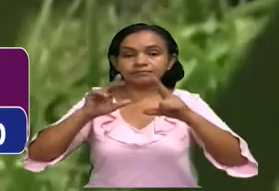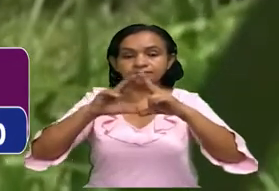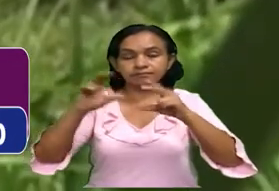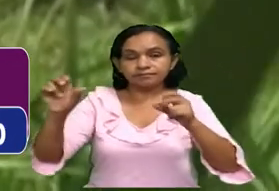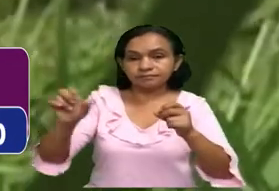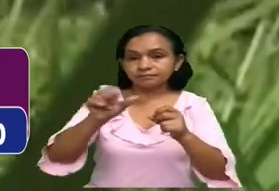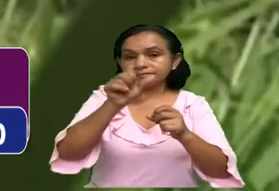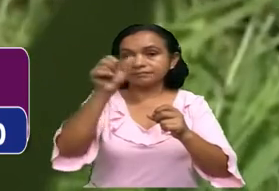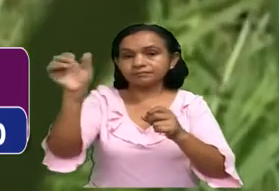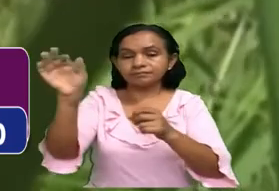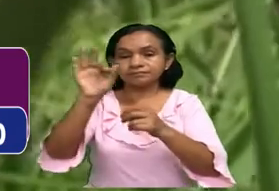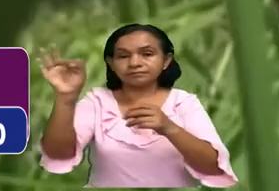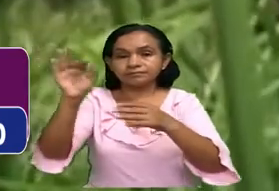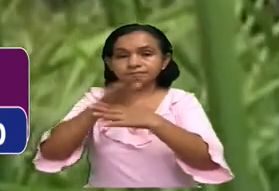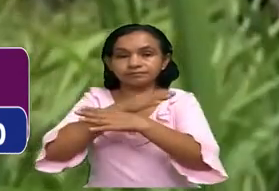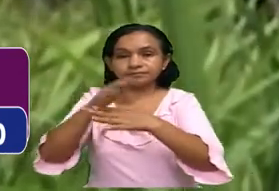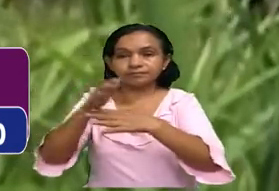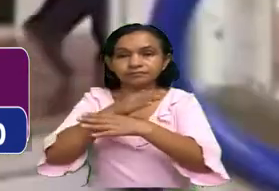otras estrategias que son las